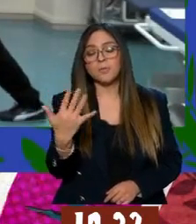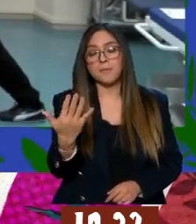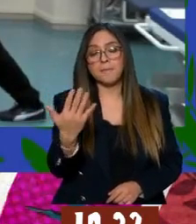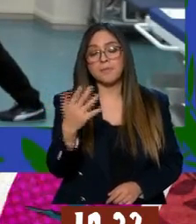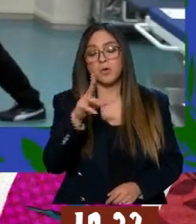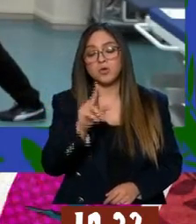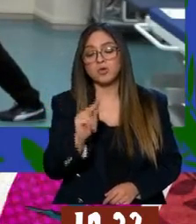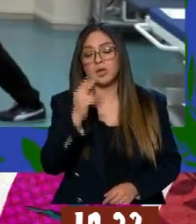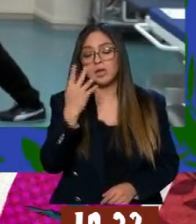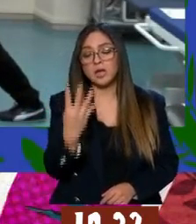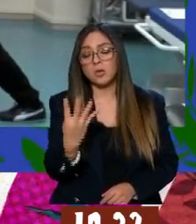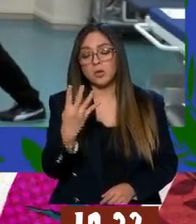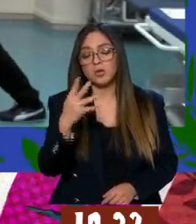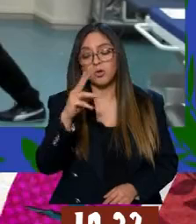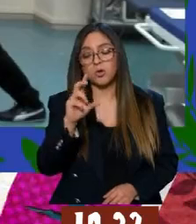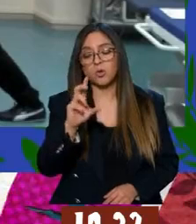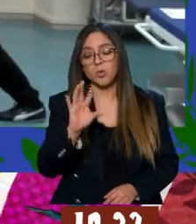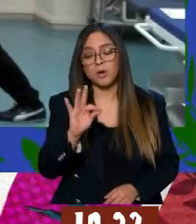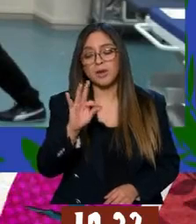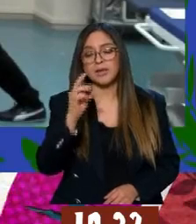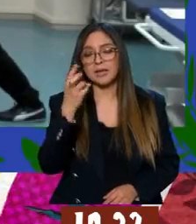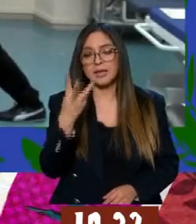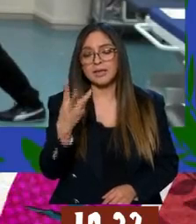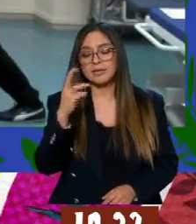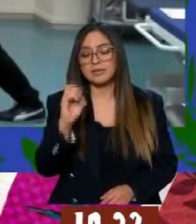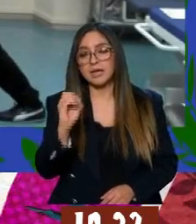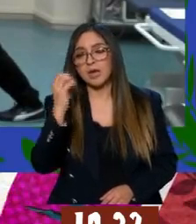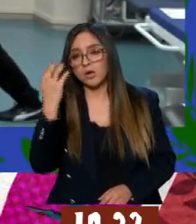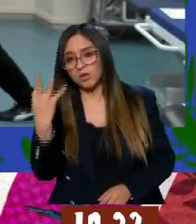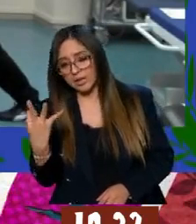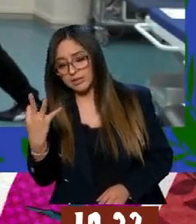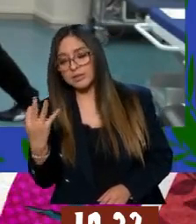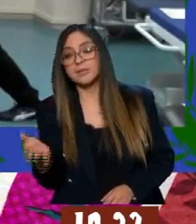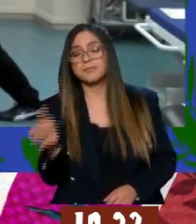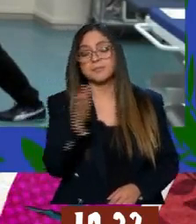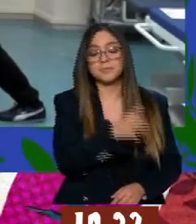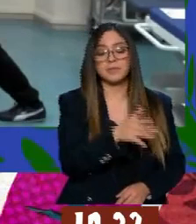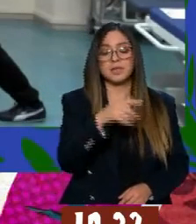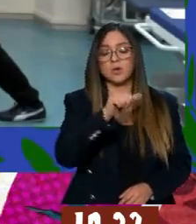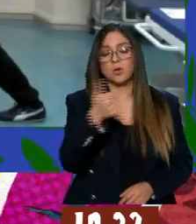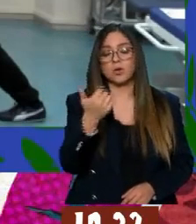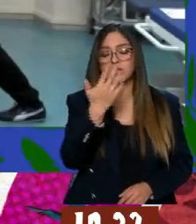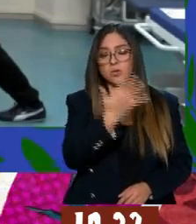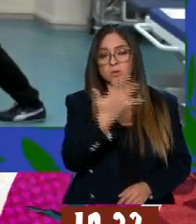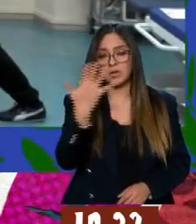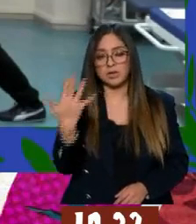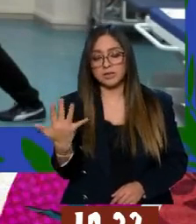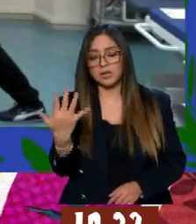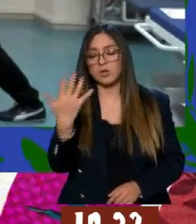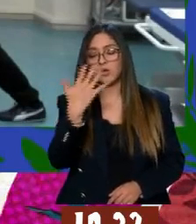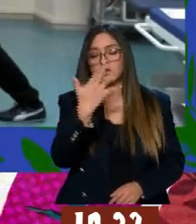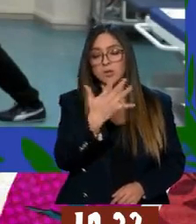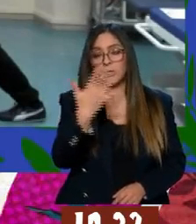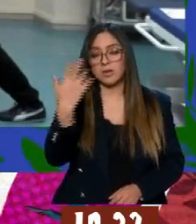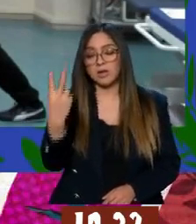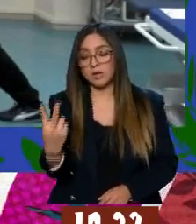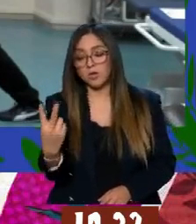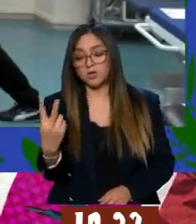luego 84 4303. Tenemos otros 55 52